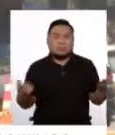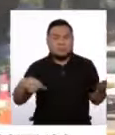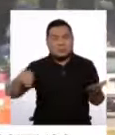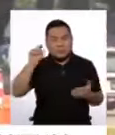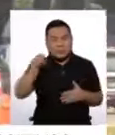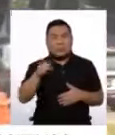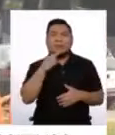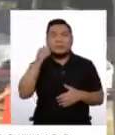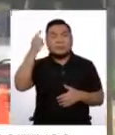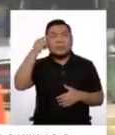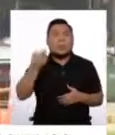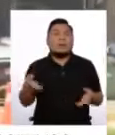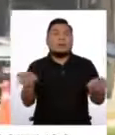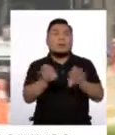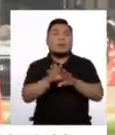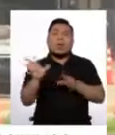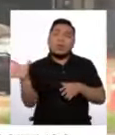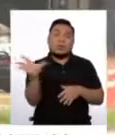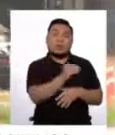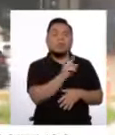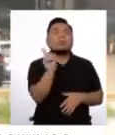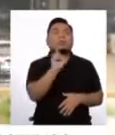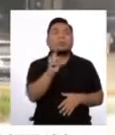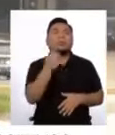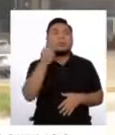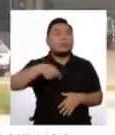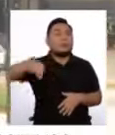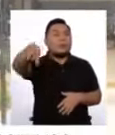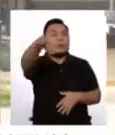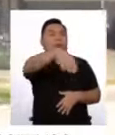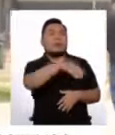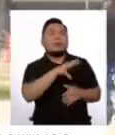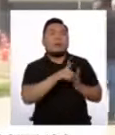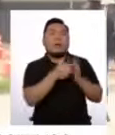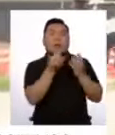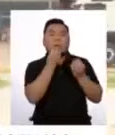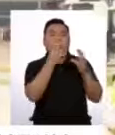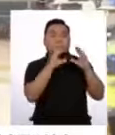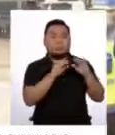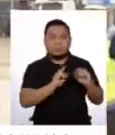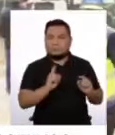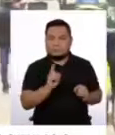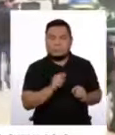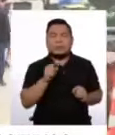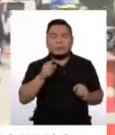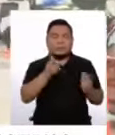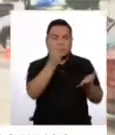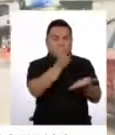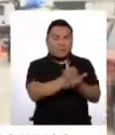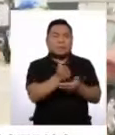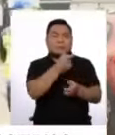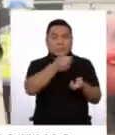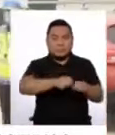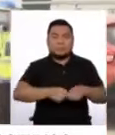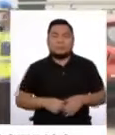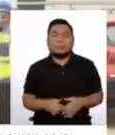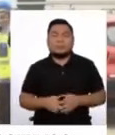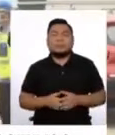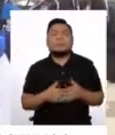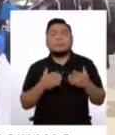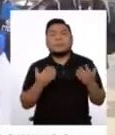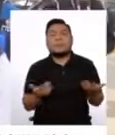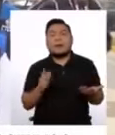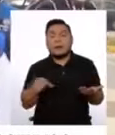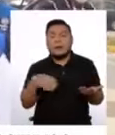medida se busca evitar un desabastecimiento y un incremento en los precios. Los funcionarios de ENSA están coordinando otras medidas preventivas. Hay